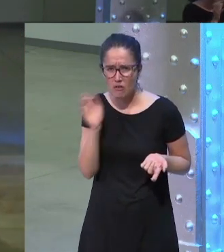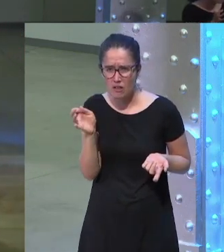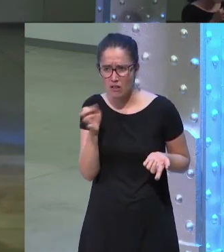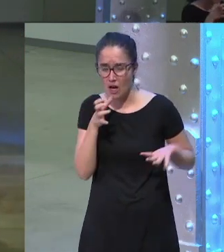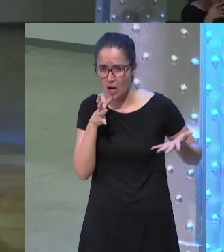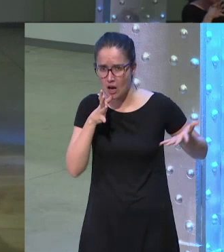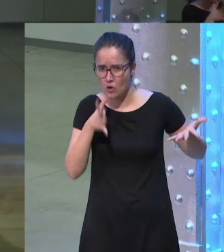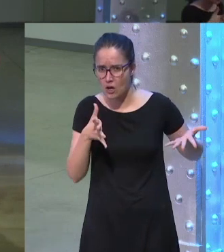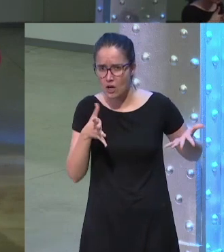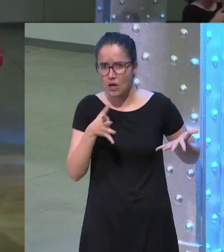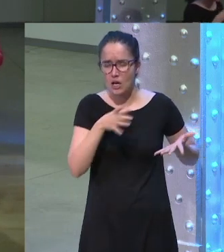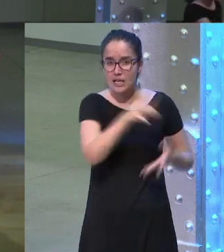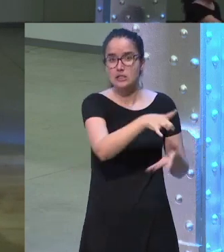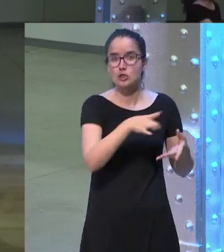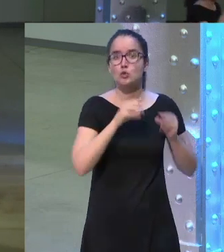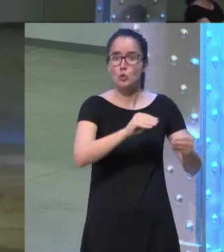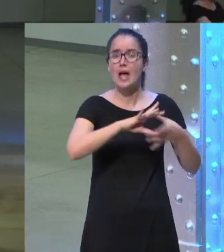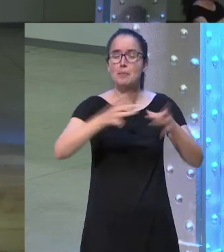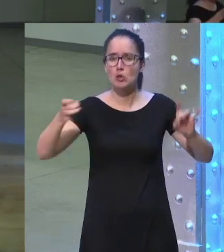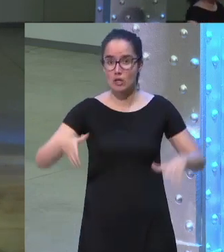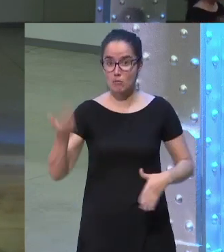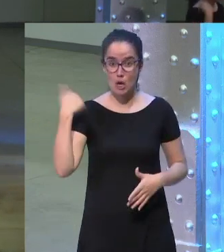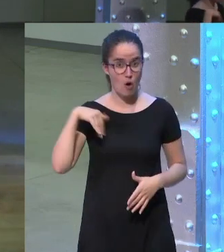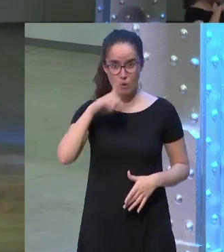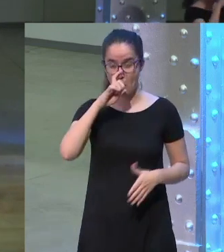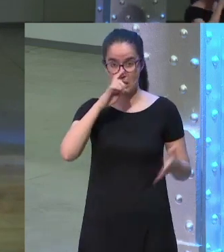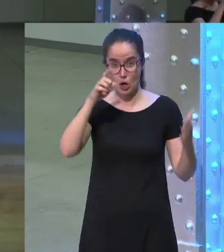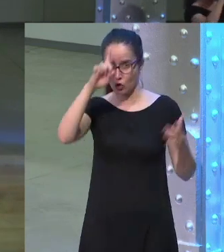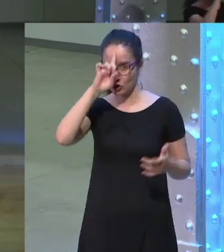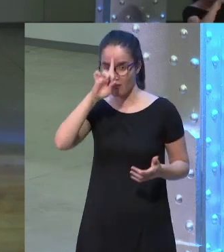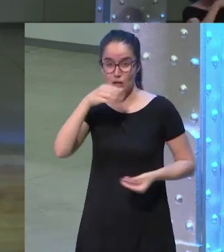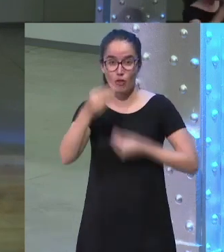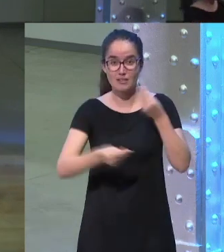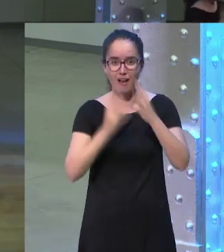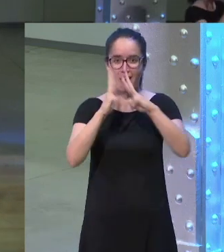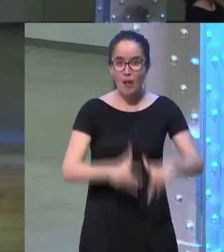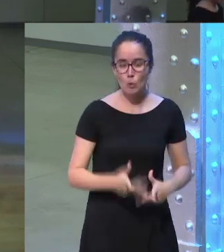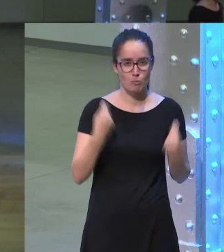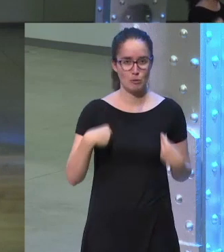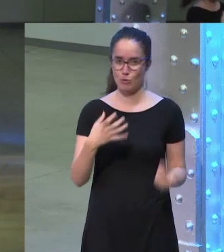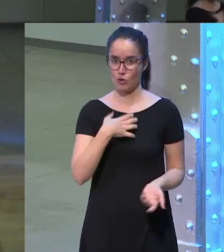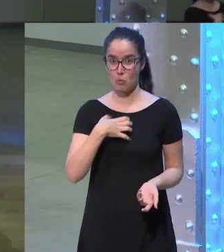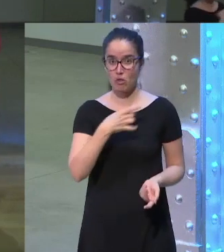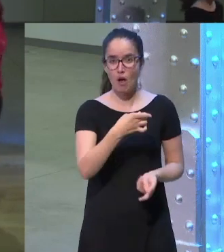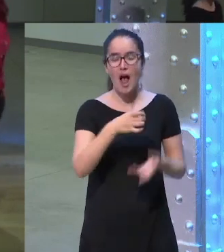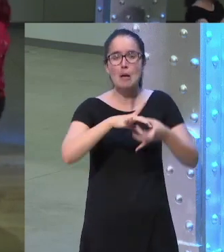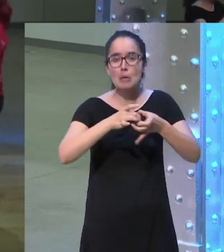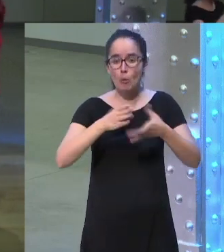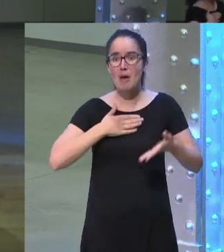Ahora. Y quiénes son sus amigos. Pero antes eso no ocurría, con lo cual no podíamos hacer esas mediciones, ¿no? Antes nadie sabía quién era amigo de